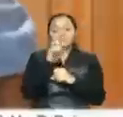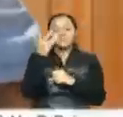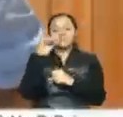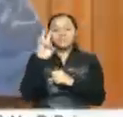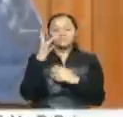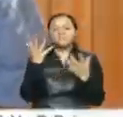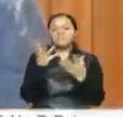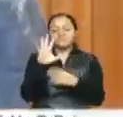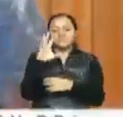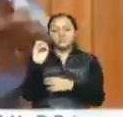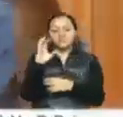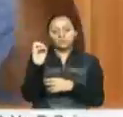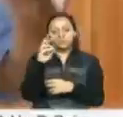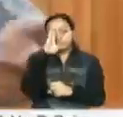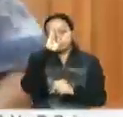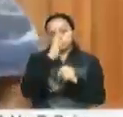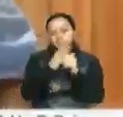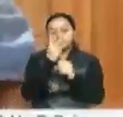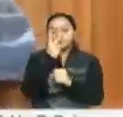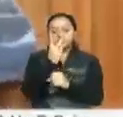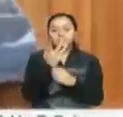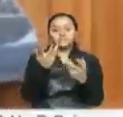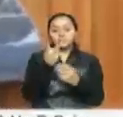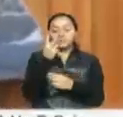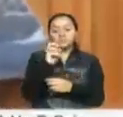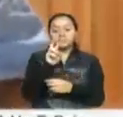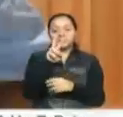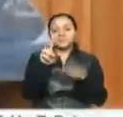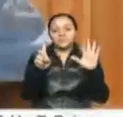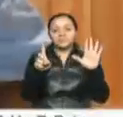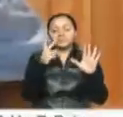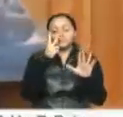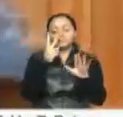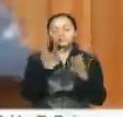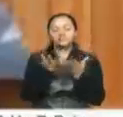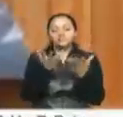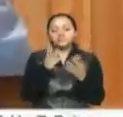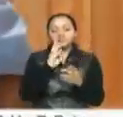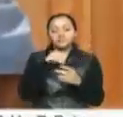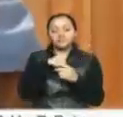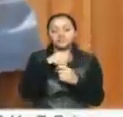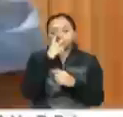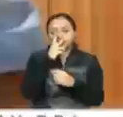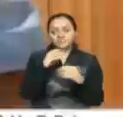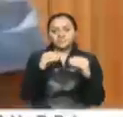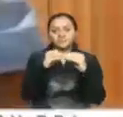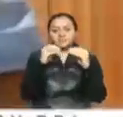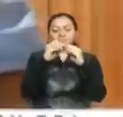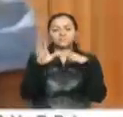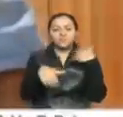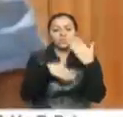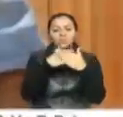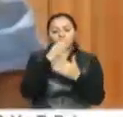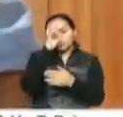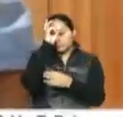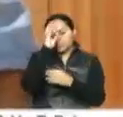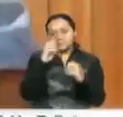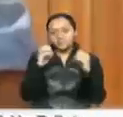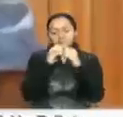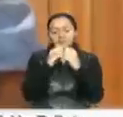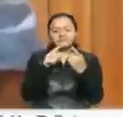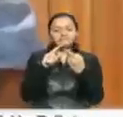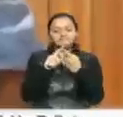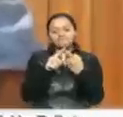50 y nuestro objetivo es llegar hasta el 2026, me parece, con 150. Es decir, que prácticamente en todos los hospitales tengamos una